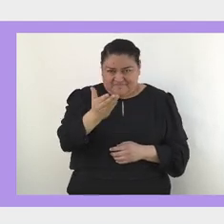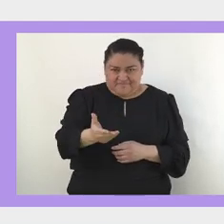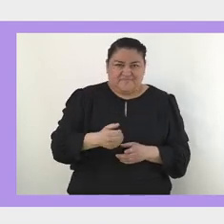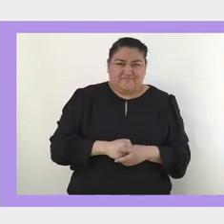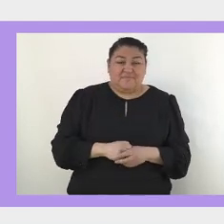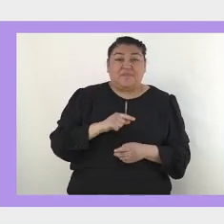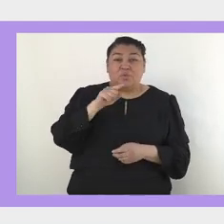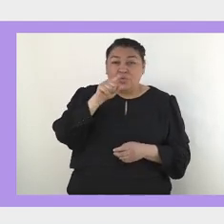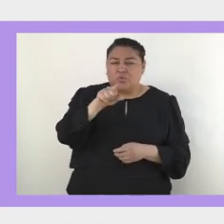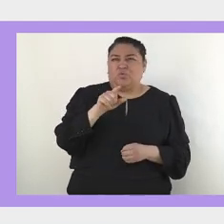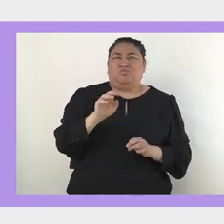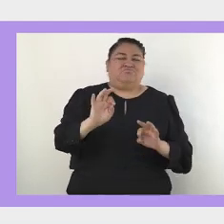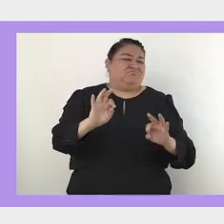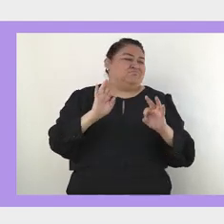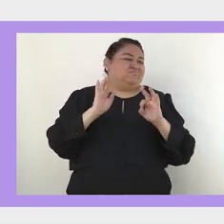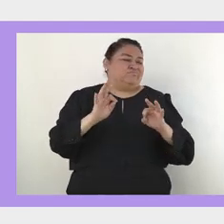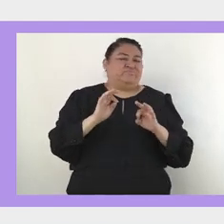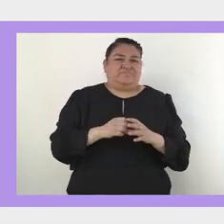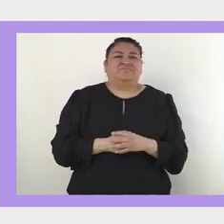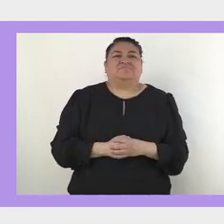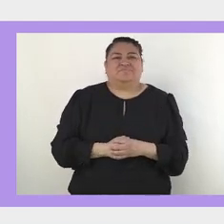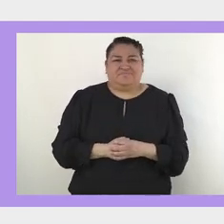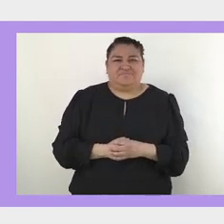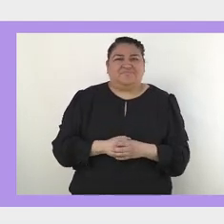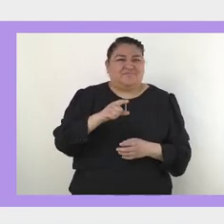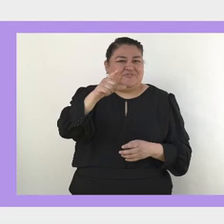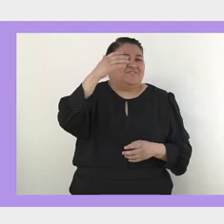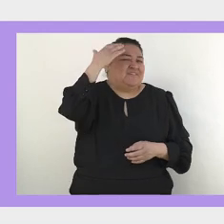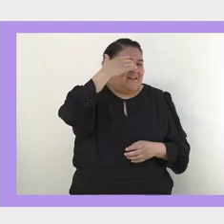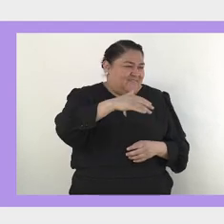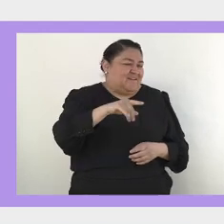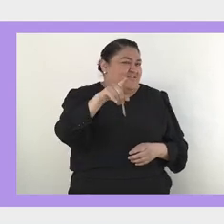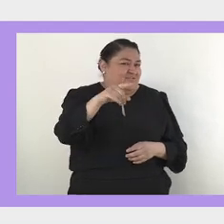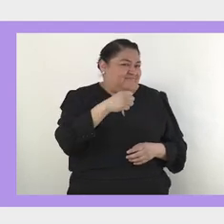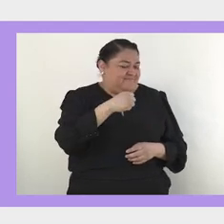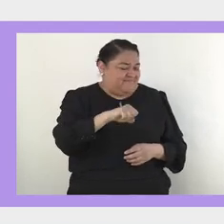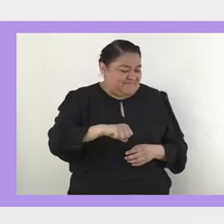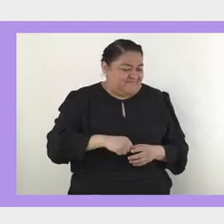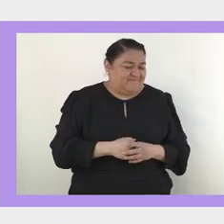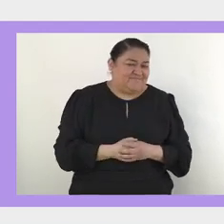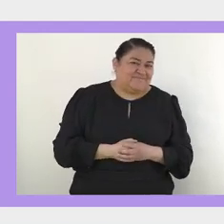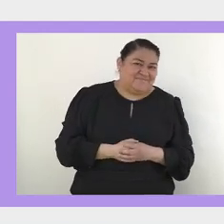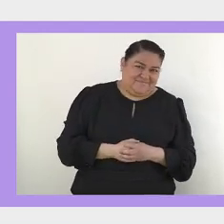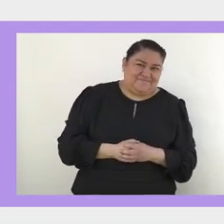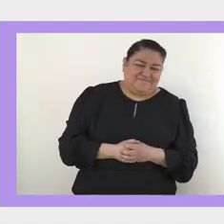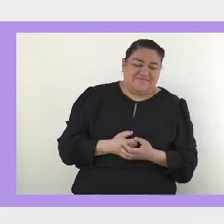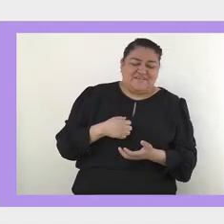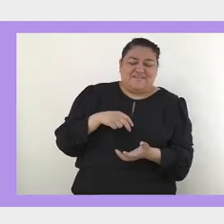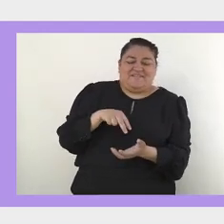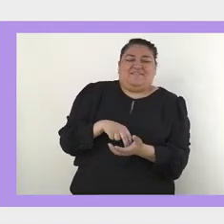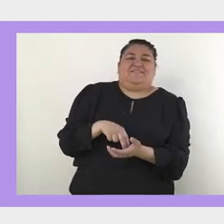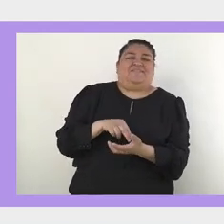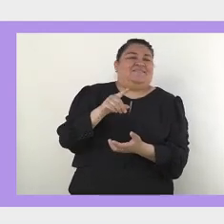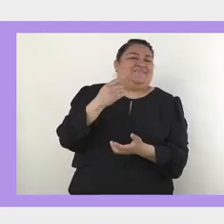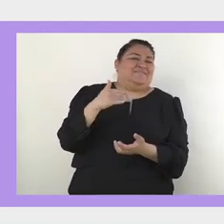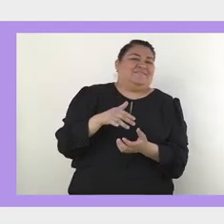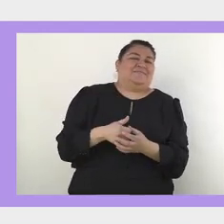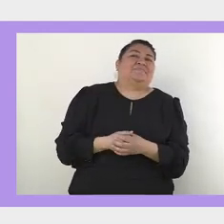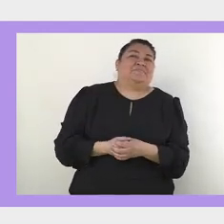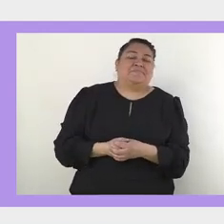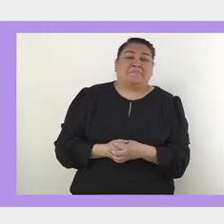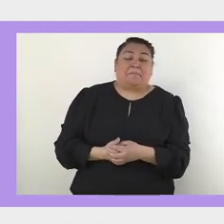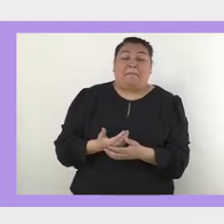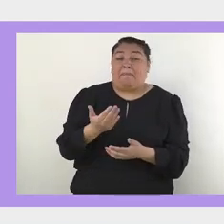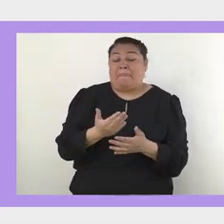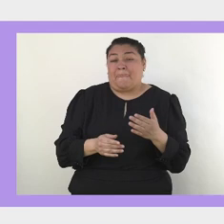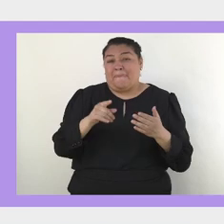una ya saben por estar ahí parada y por llegar